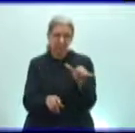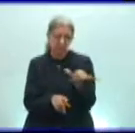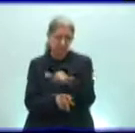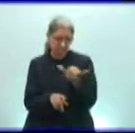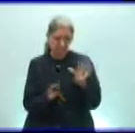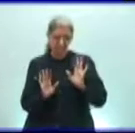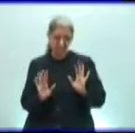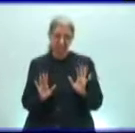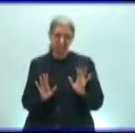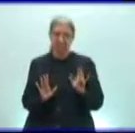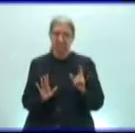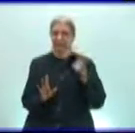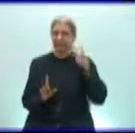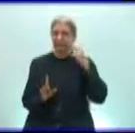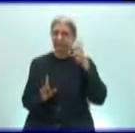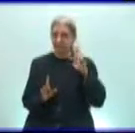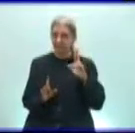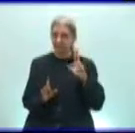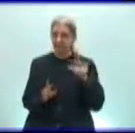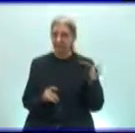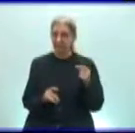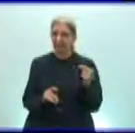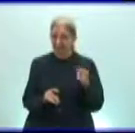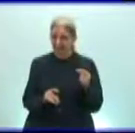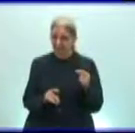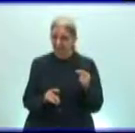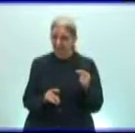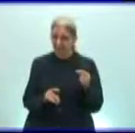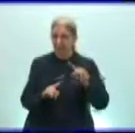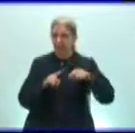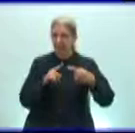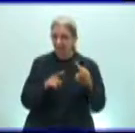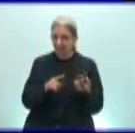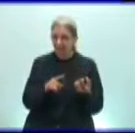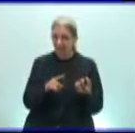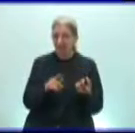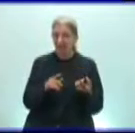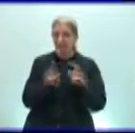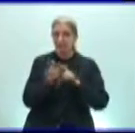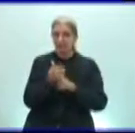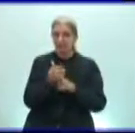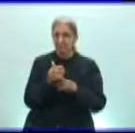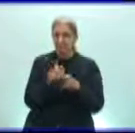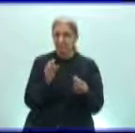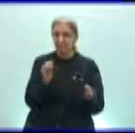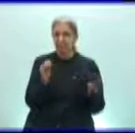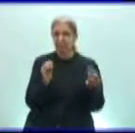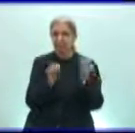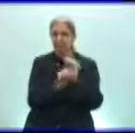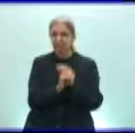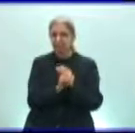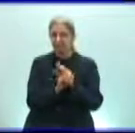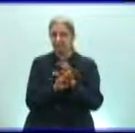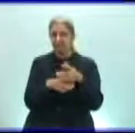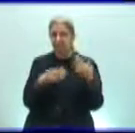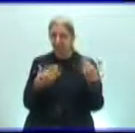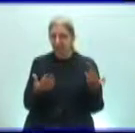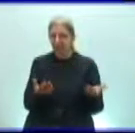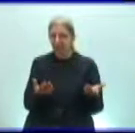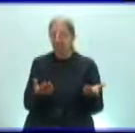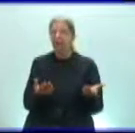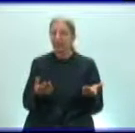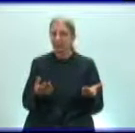aquí, recuerden que hay un signo menos y por tanto al multiplicar tenemos que tener en cuenta la ley de los